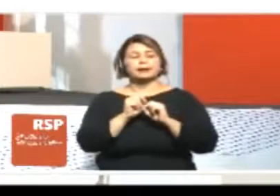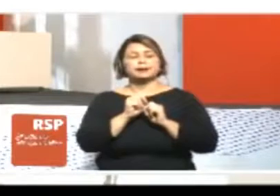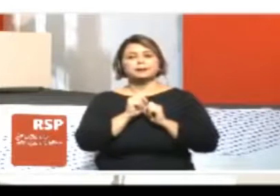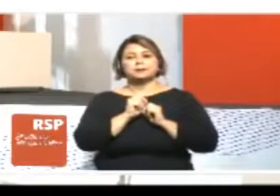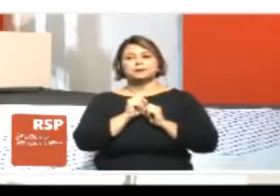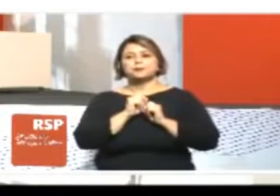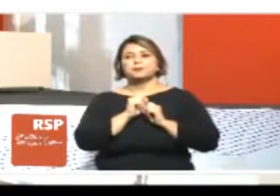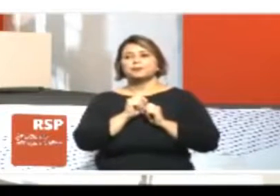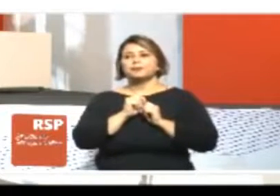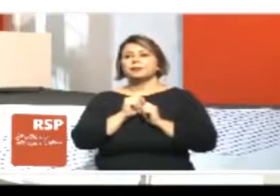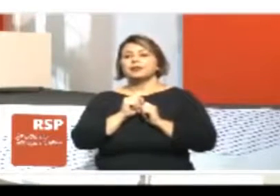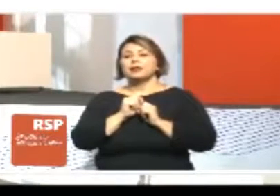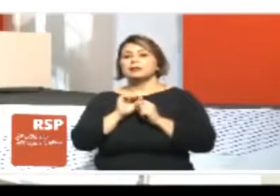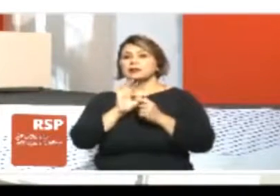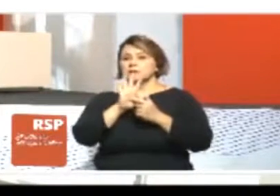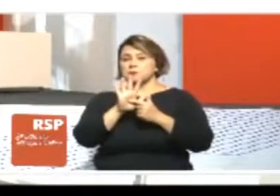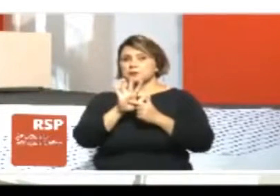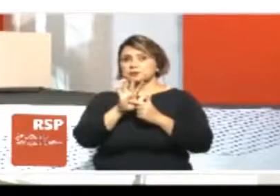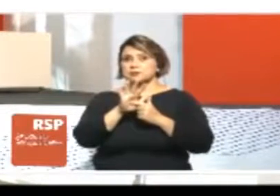obtuve fue la siguiente.